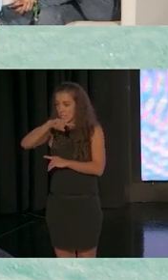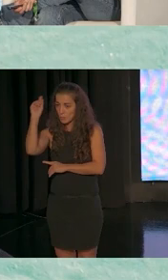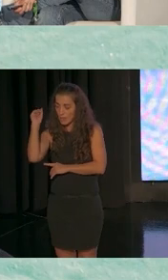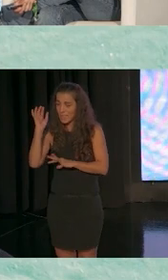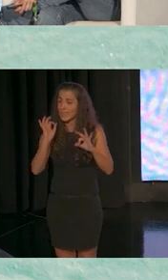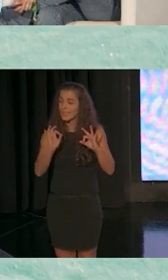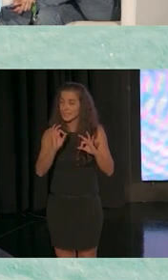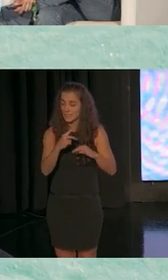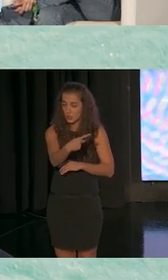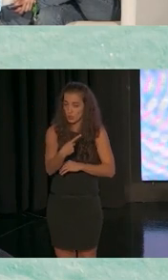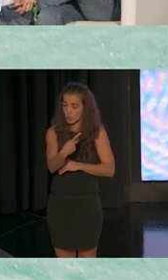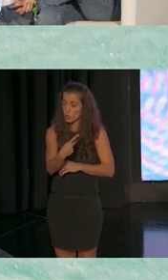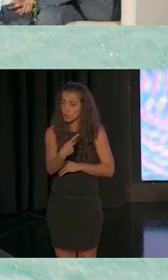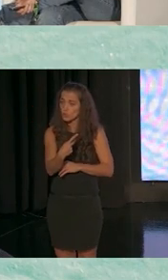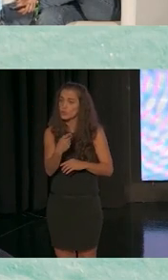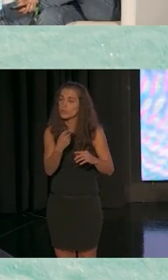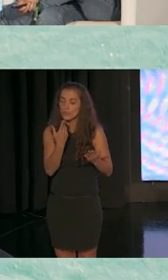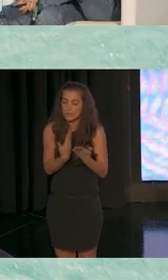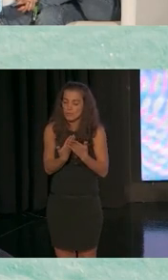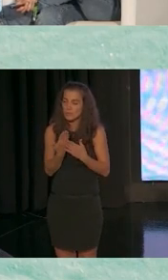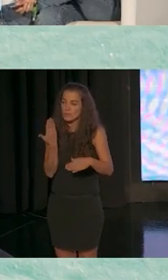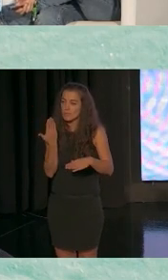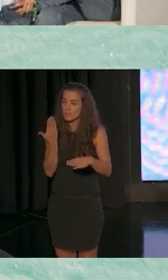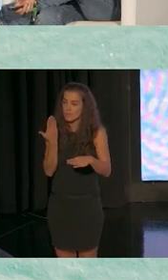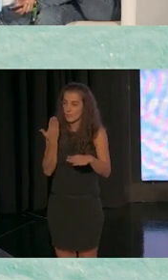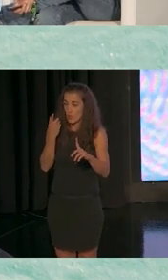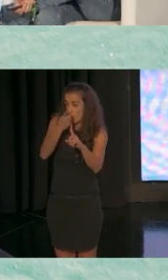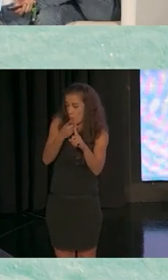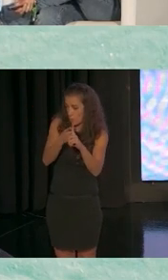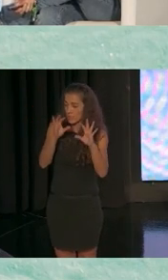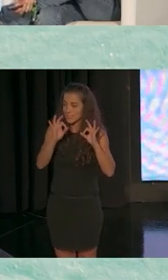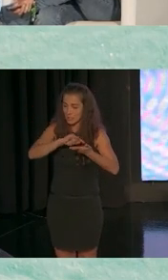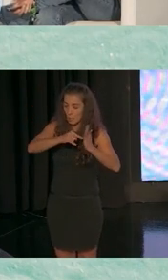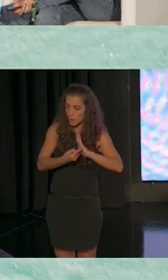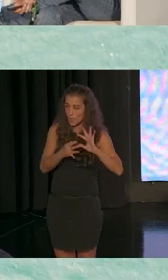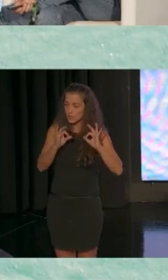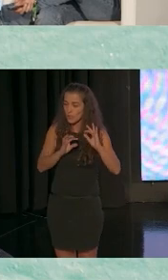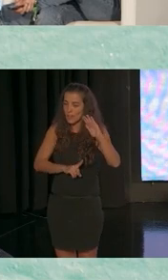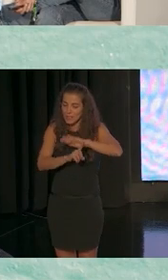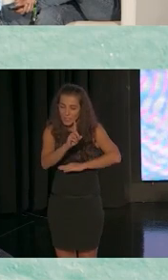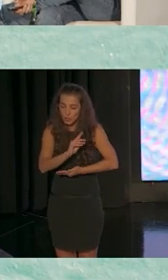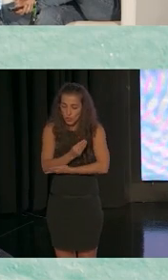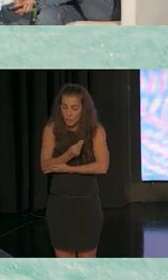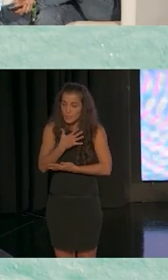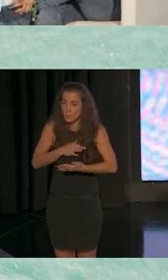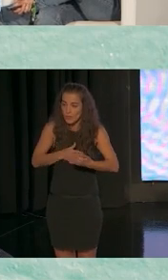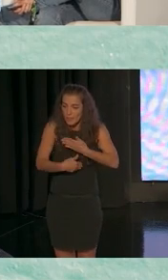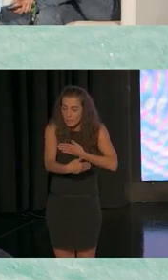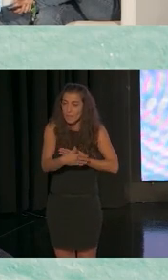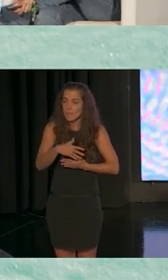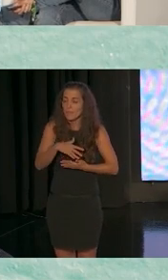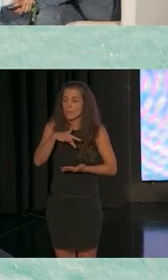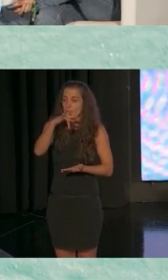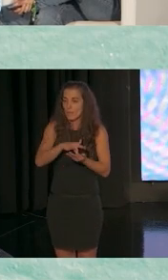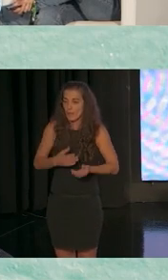travera y en el que nos proponemos emos Justo eso analizar las trayectorias de desarrollo de bebés que tienen una probabilidad elevada de